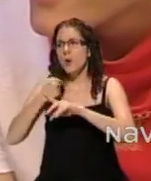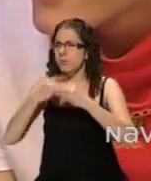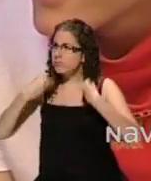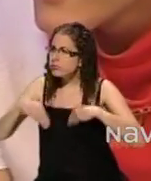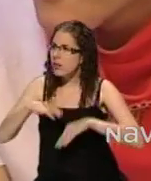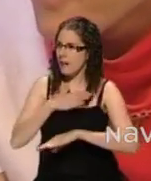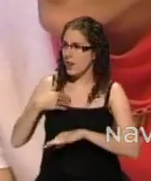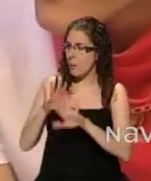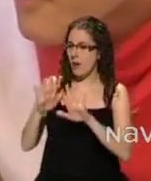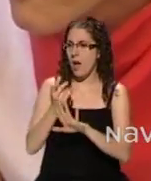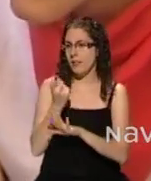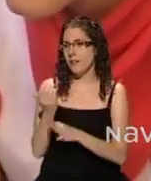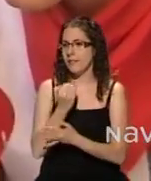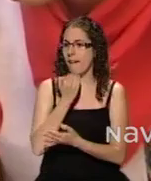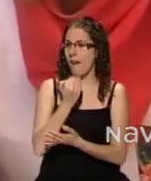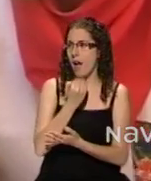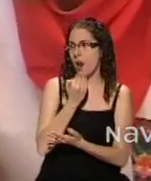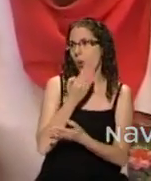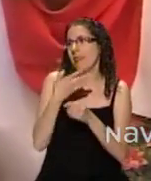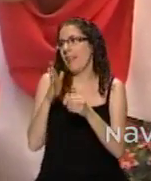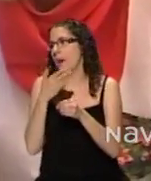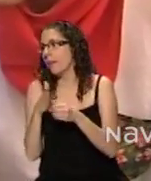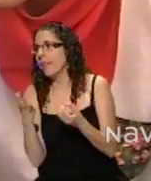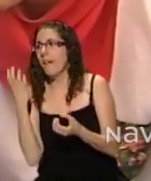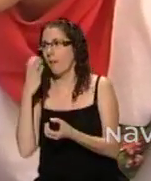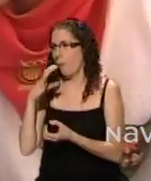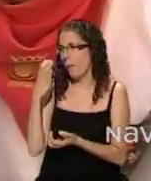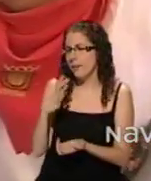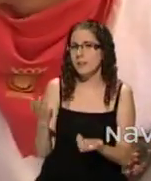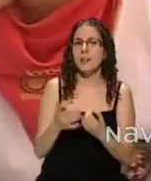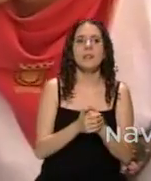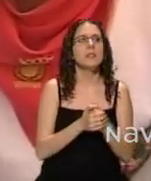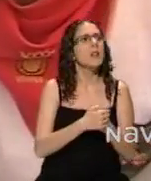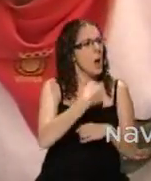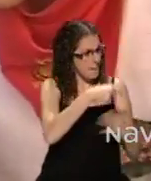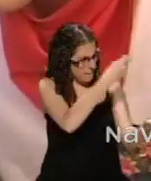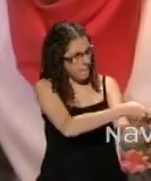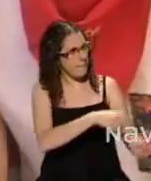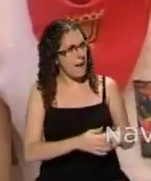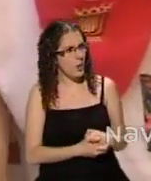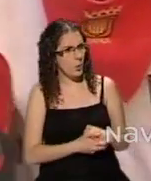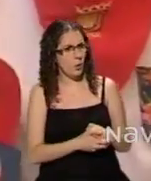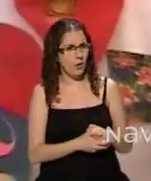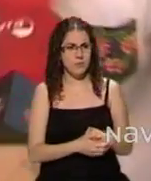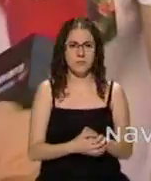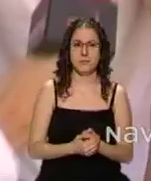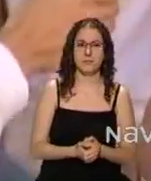una cervecita, un cubata. Así que venga. Sí. Te invito a uno. Te invito, vamos, entra.